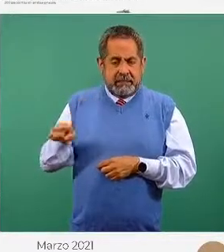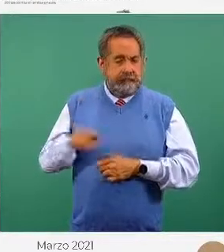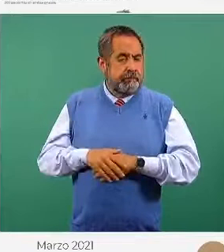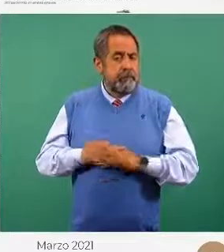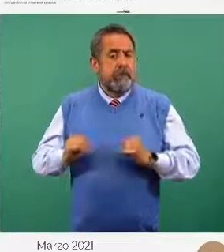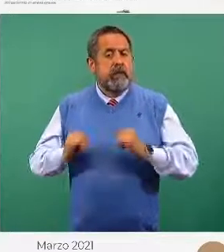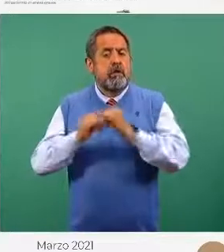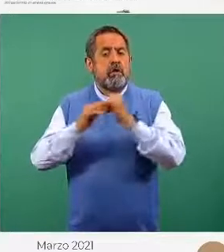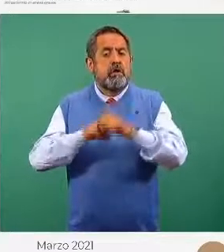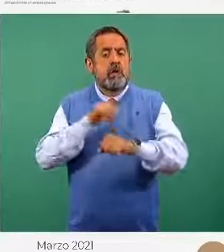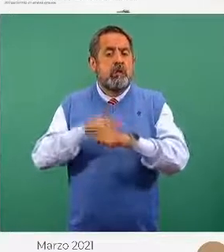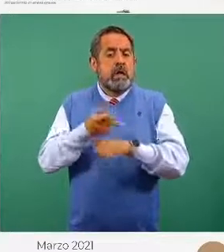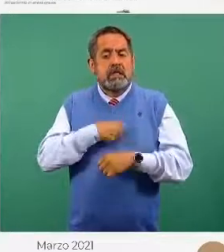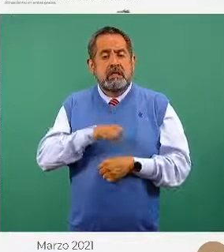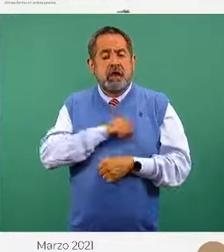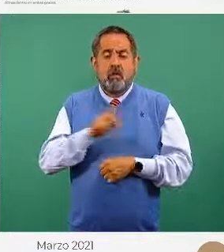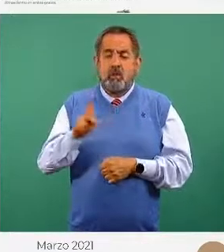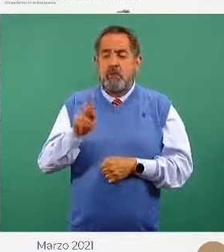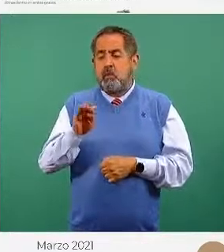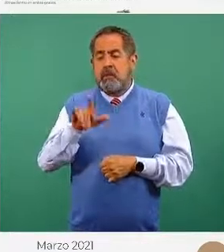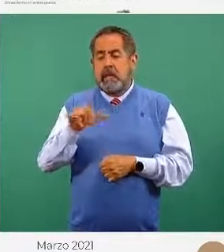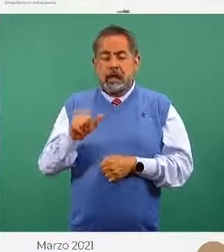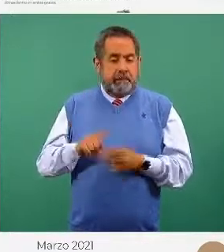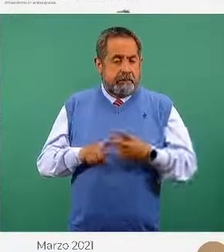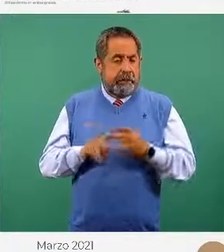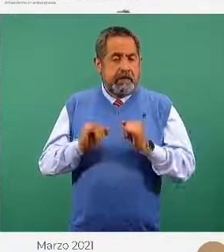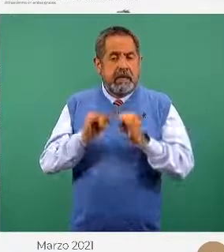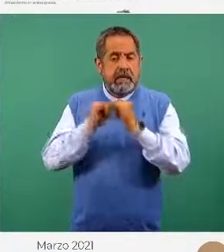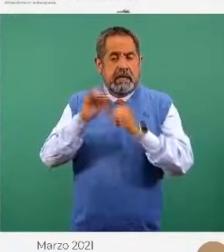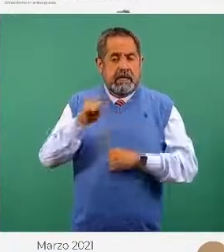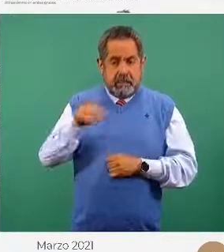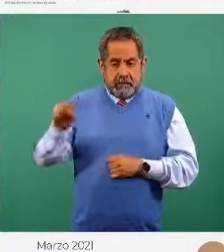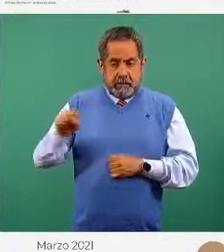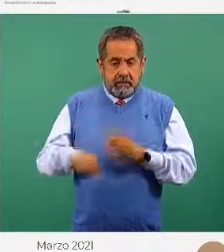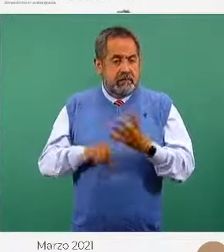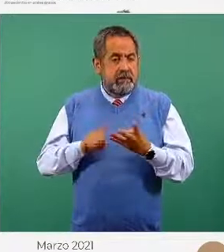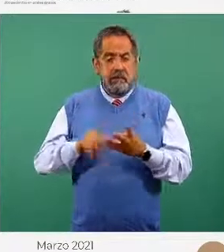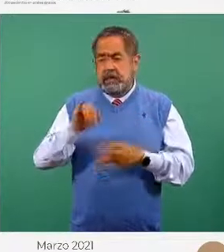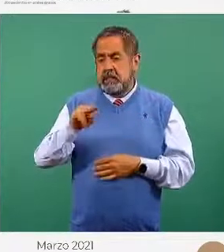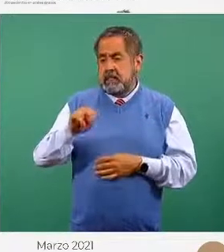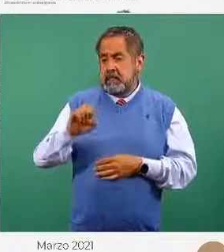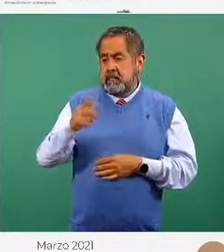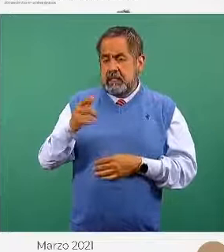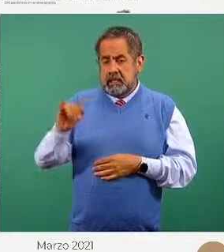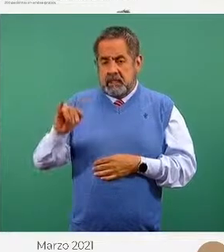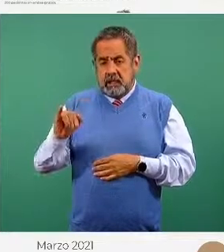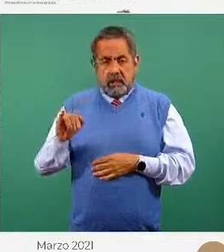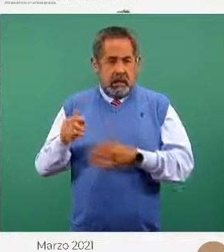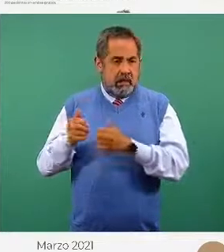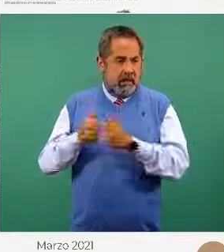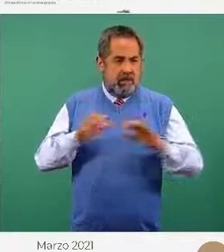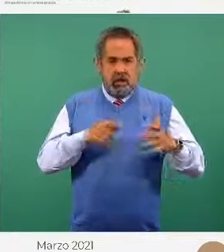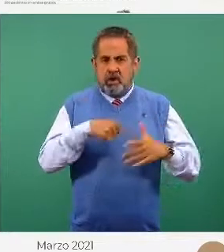el Instituto Nacional de Salud Pública, el Instituto Mexicano del Seguro Social, el INEGI, institución autónoma, quien es la autoridad